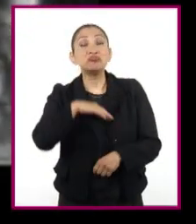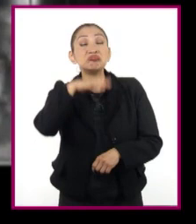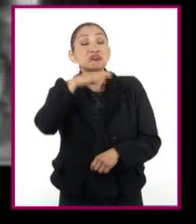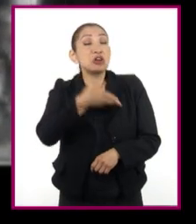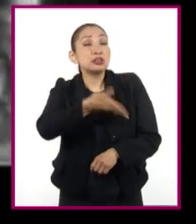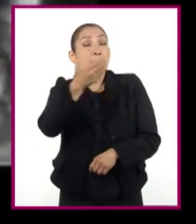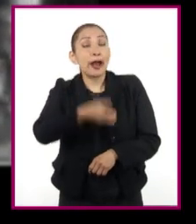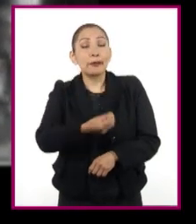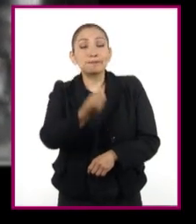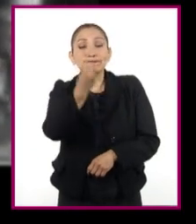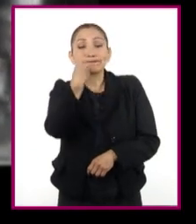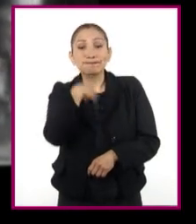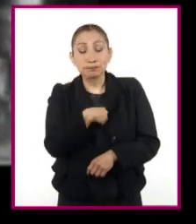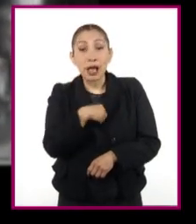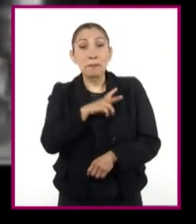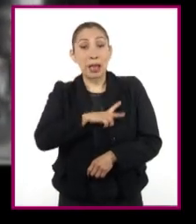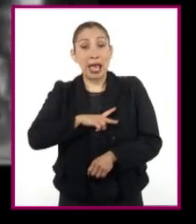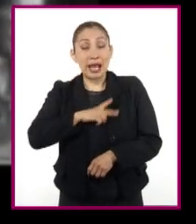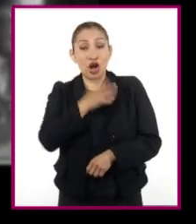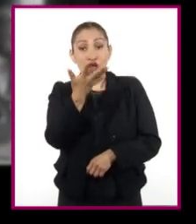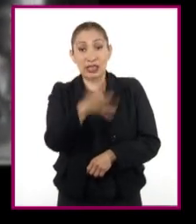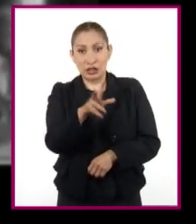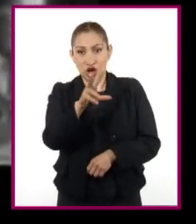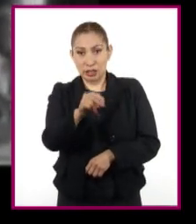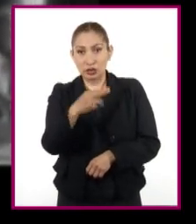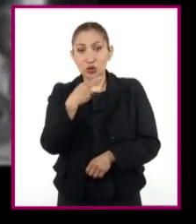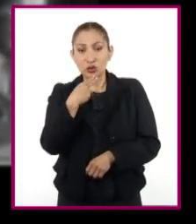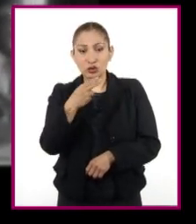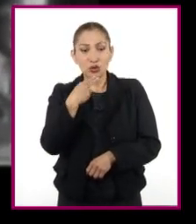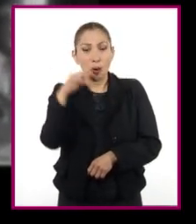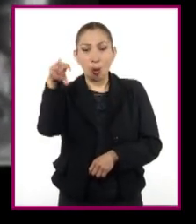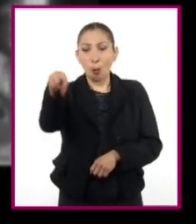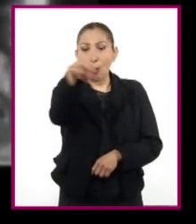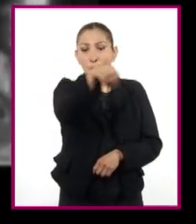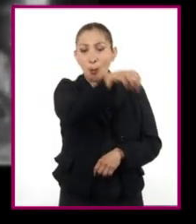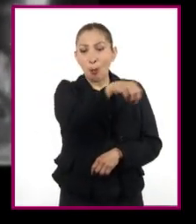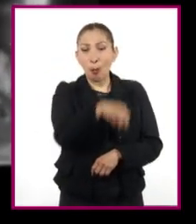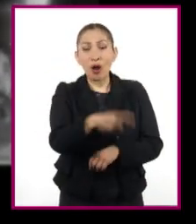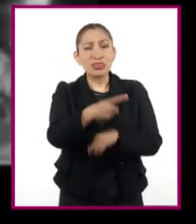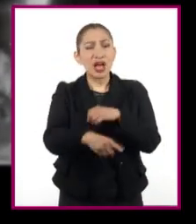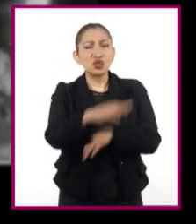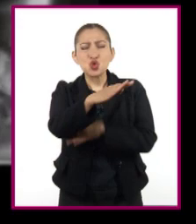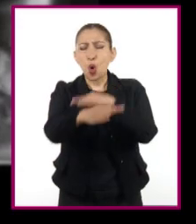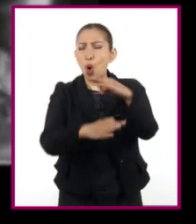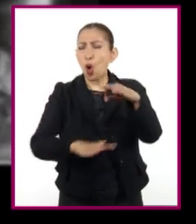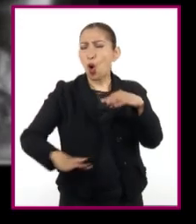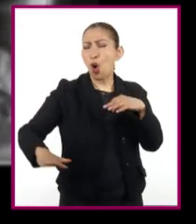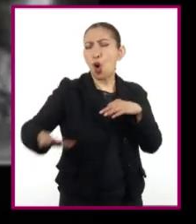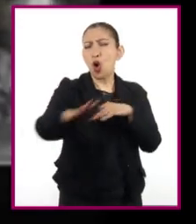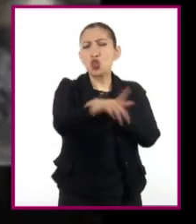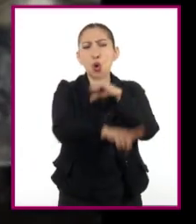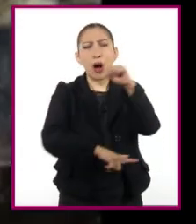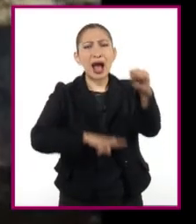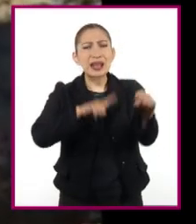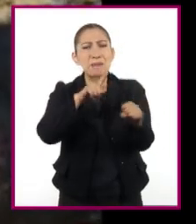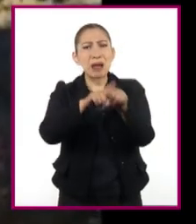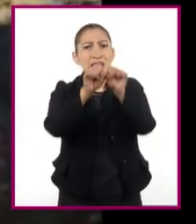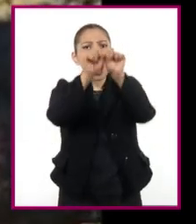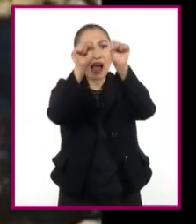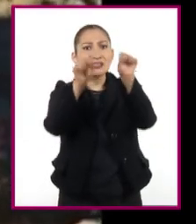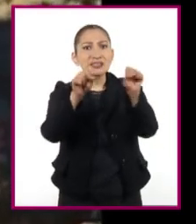detectan. El veneno 1080 se aplicó indiscriminadamente y afectó a todos los depredadores de la